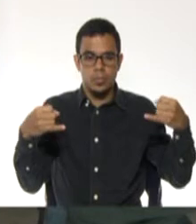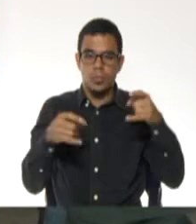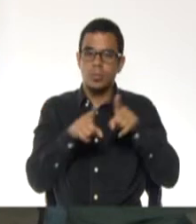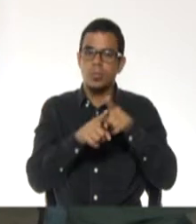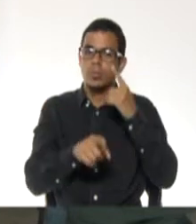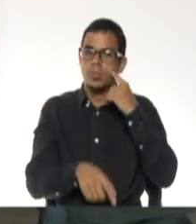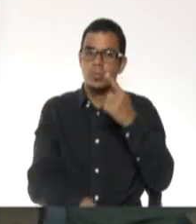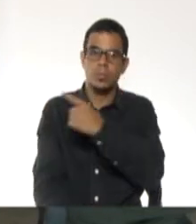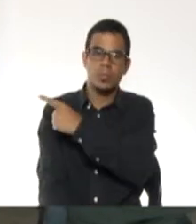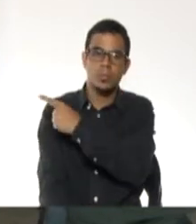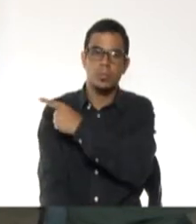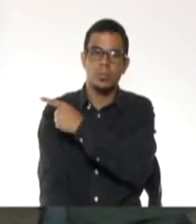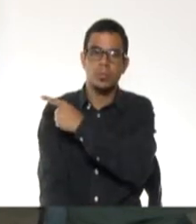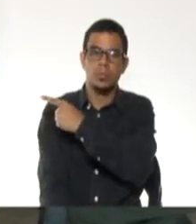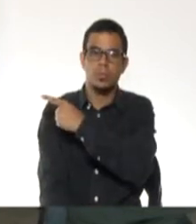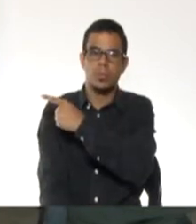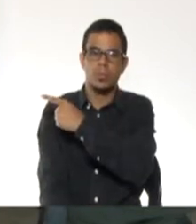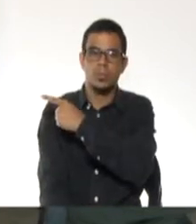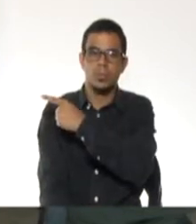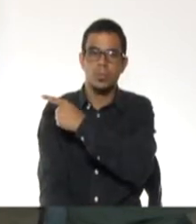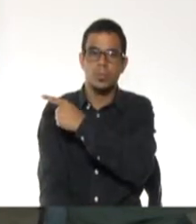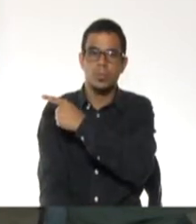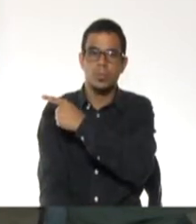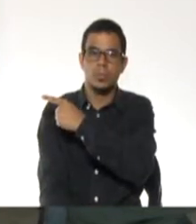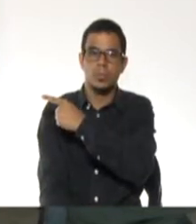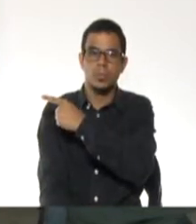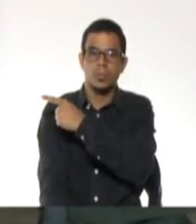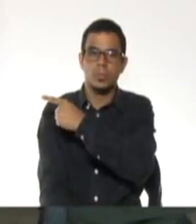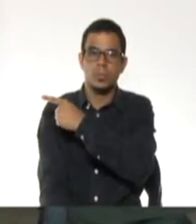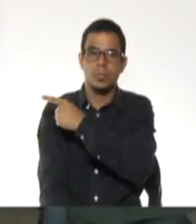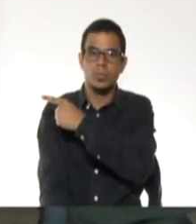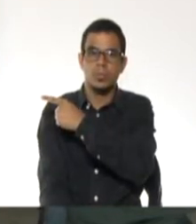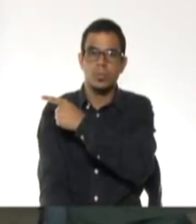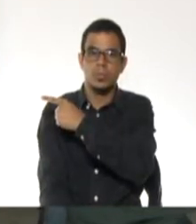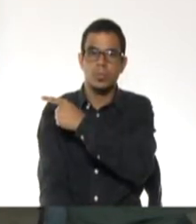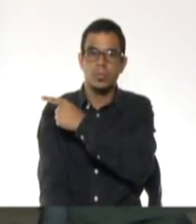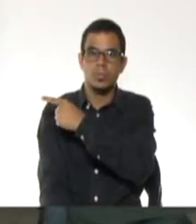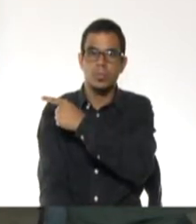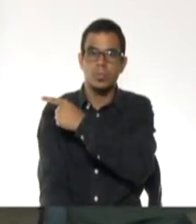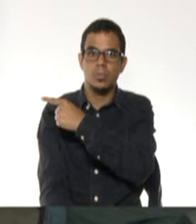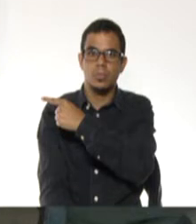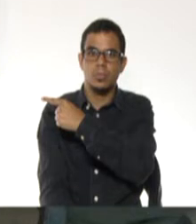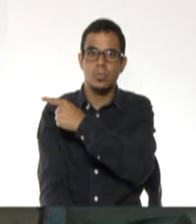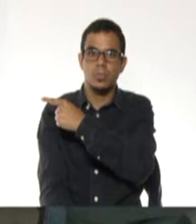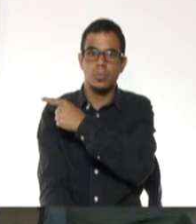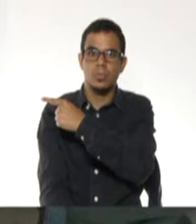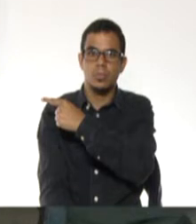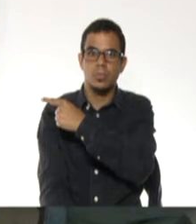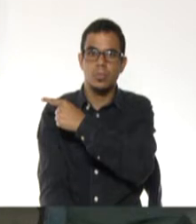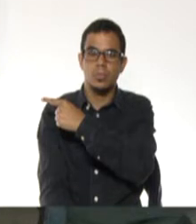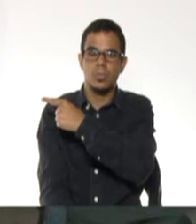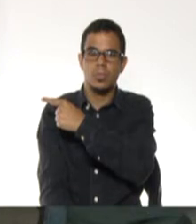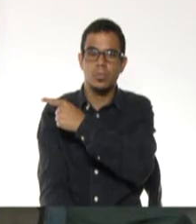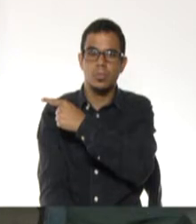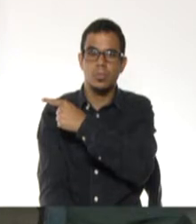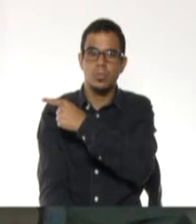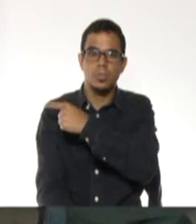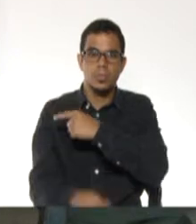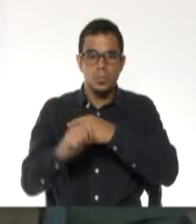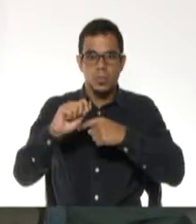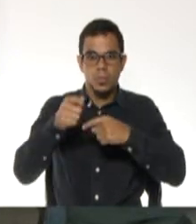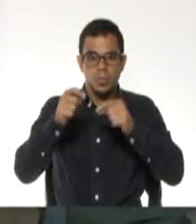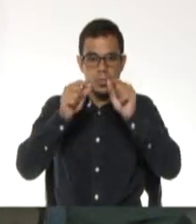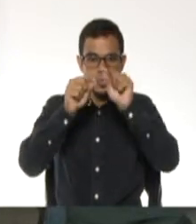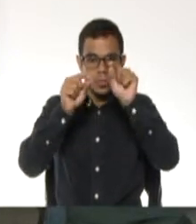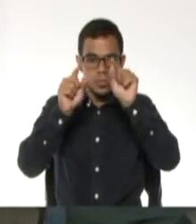Ok. Puntas de prueba. De manera que cuando tú unes esto acá, pasas el interruptor y el